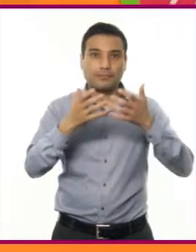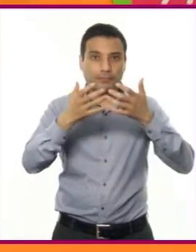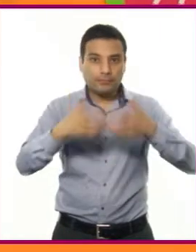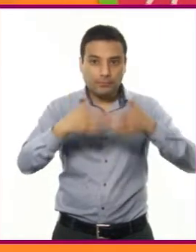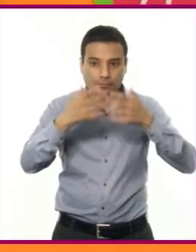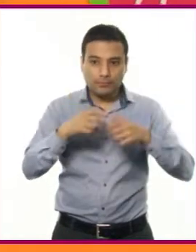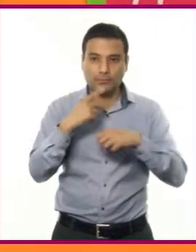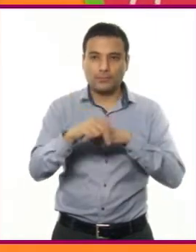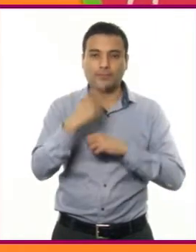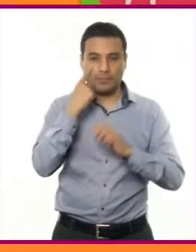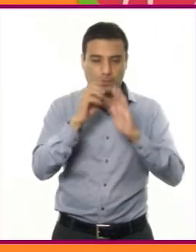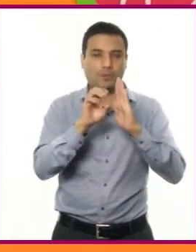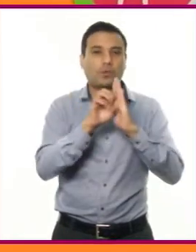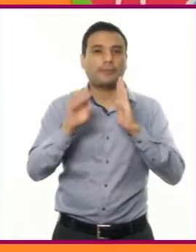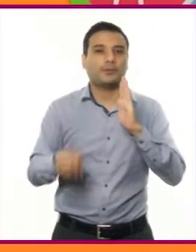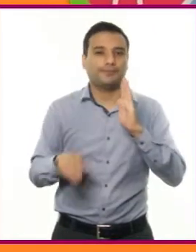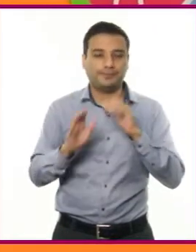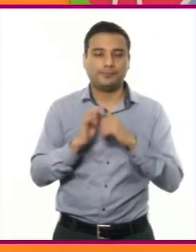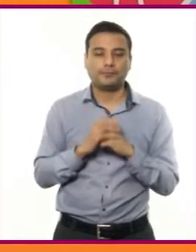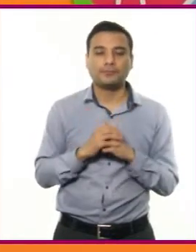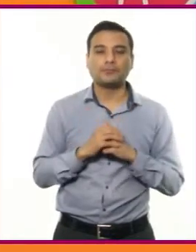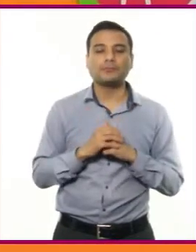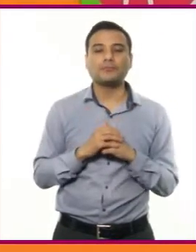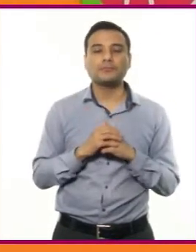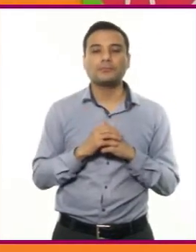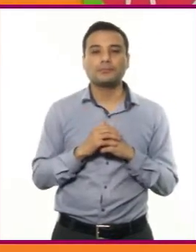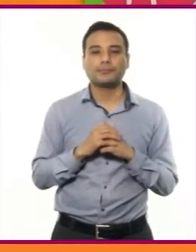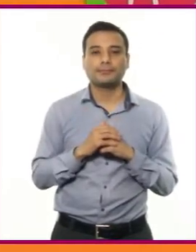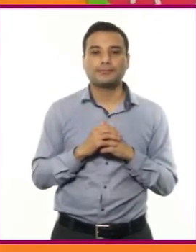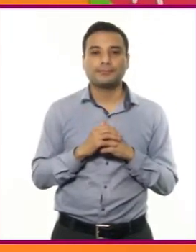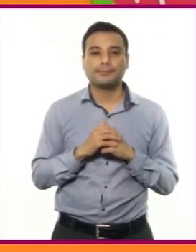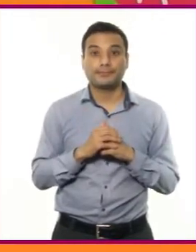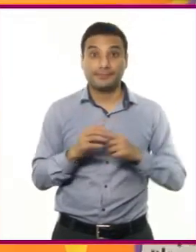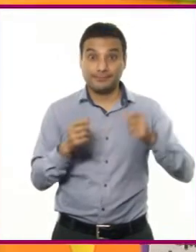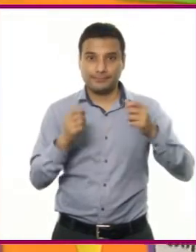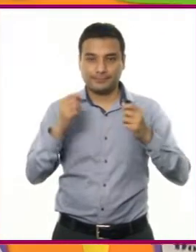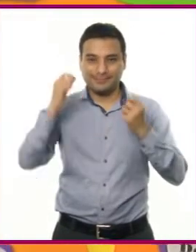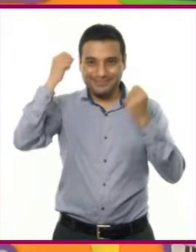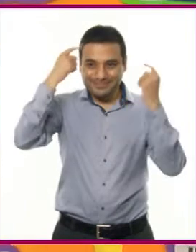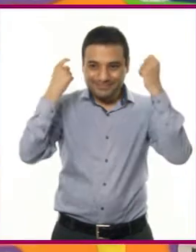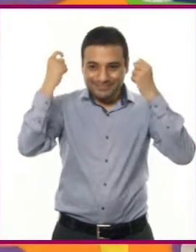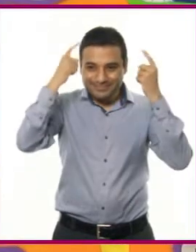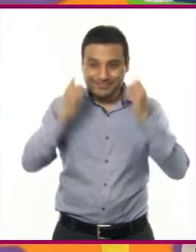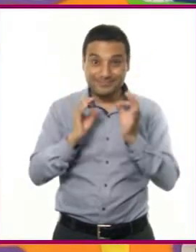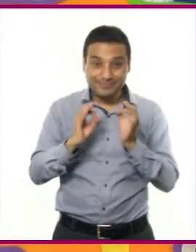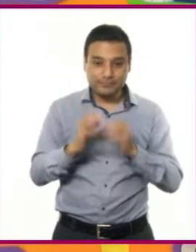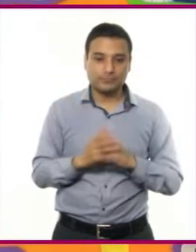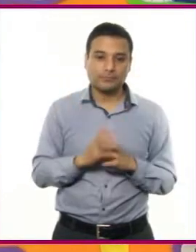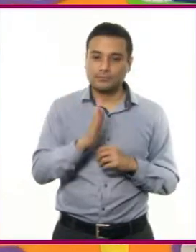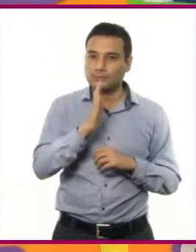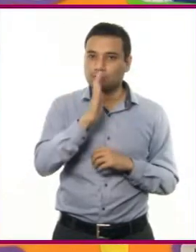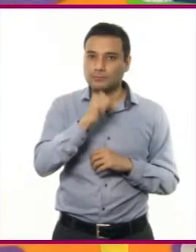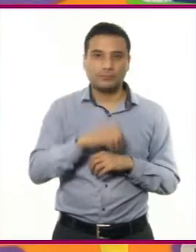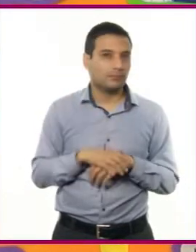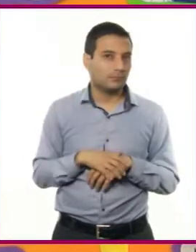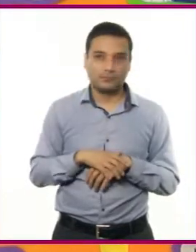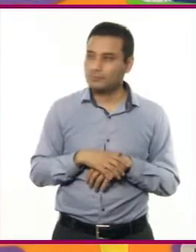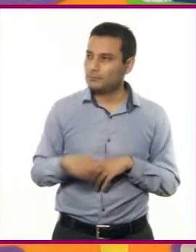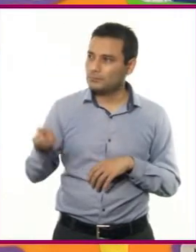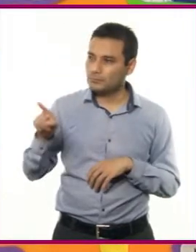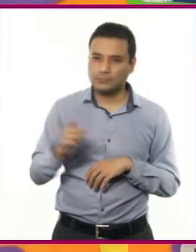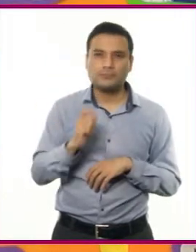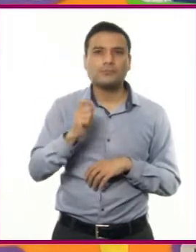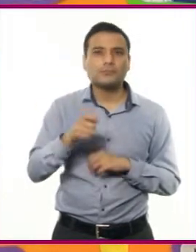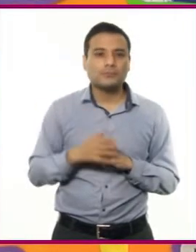depresivos. Por ejemplo, al afectar la sinapsis del glutamato, que es el encargado de